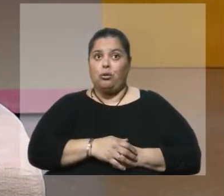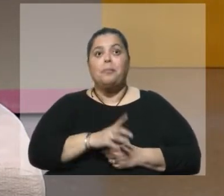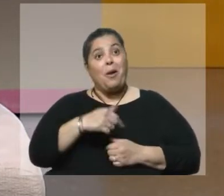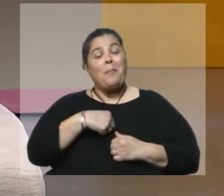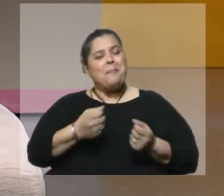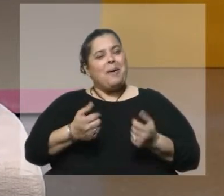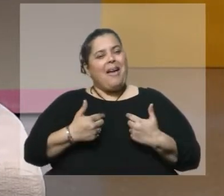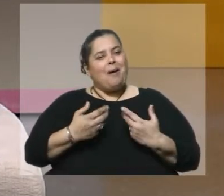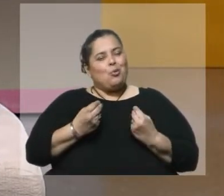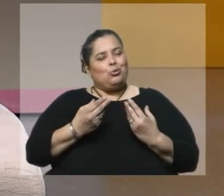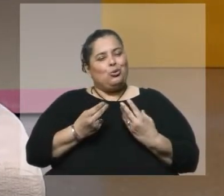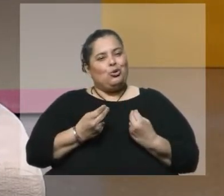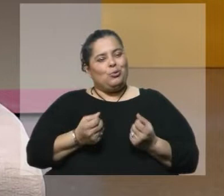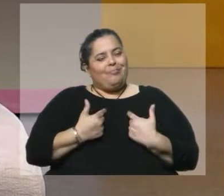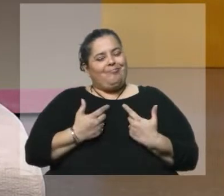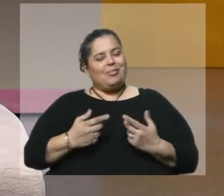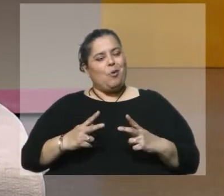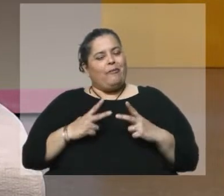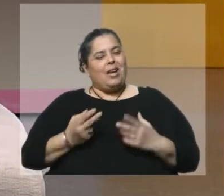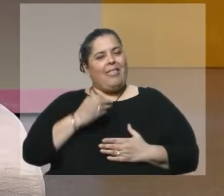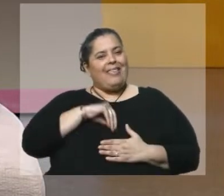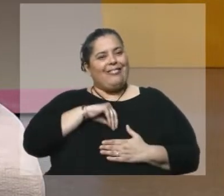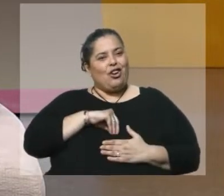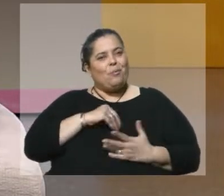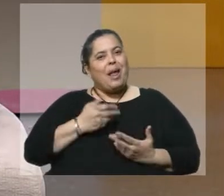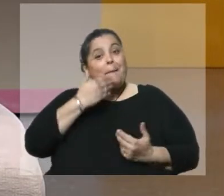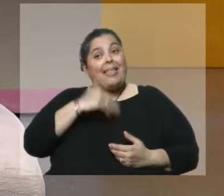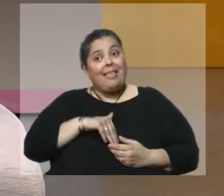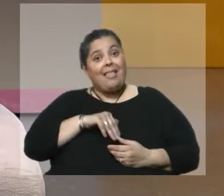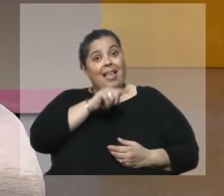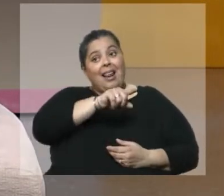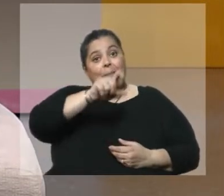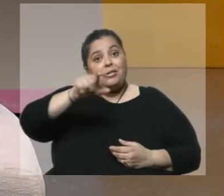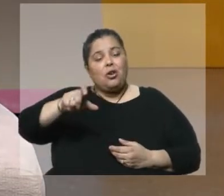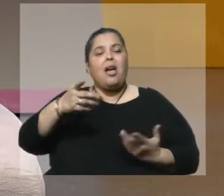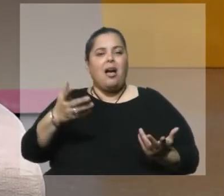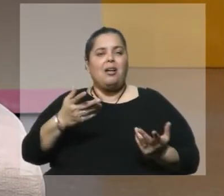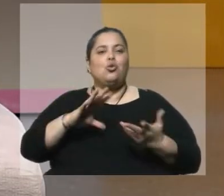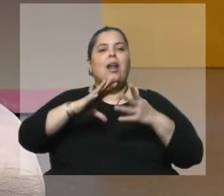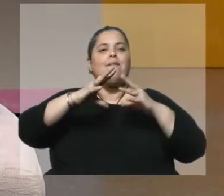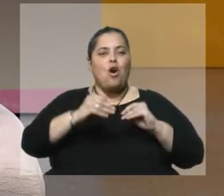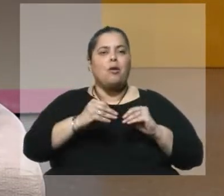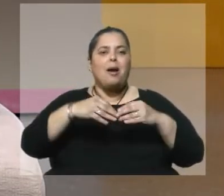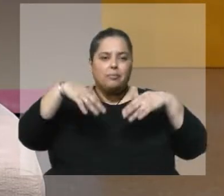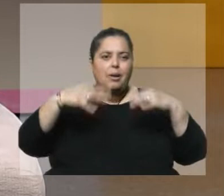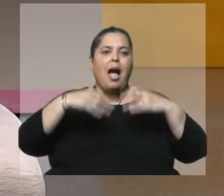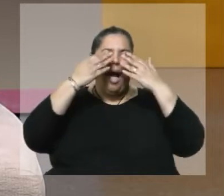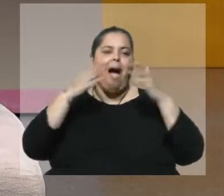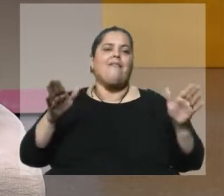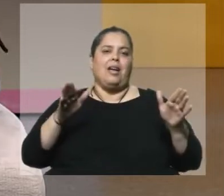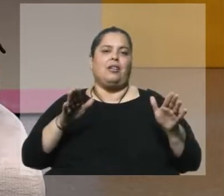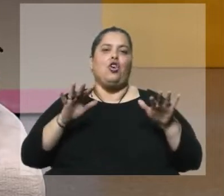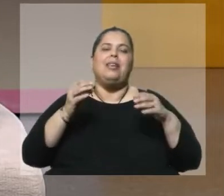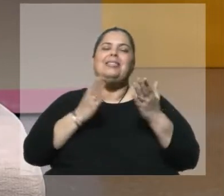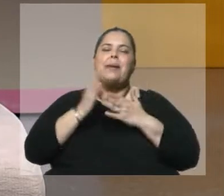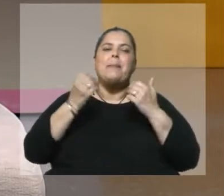enriquece mucho. Sí. Me enriquece mucho poder entenderlo porque es una manera de ser más abierto y más